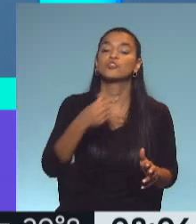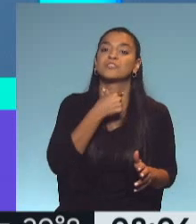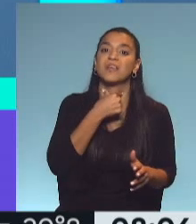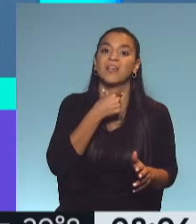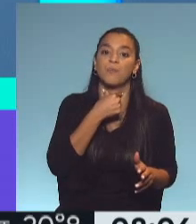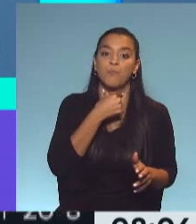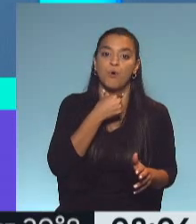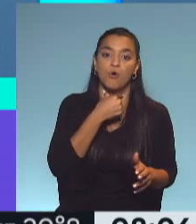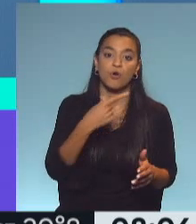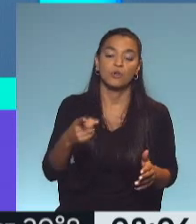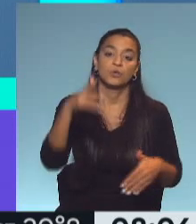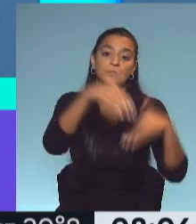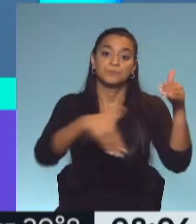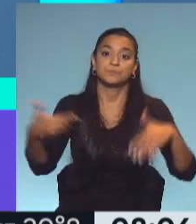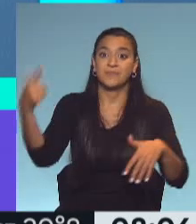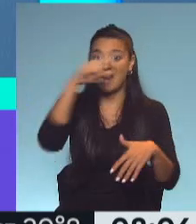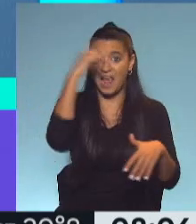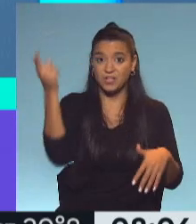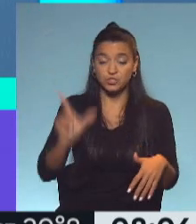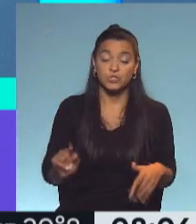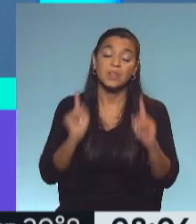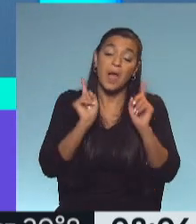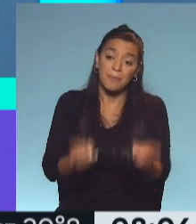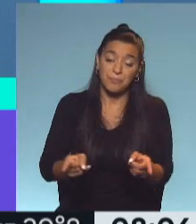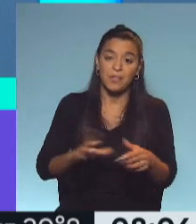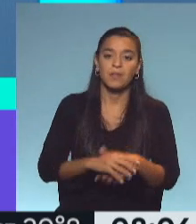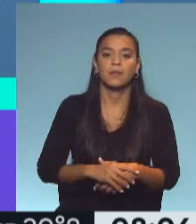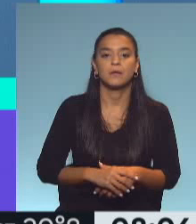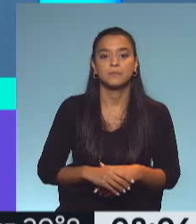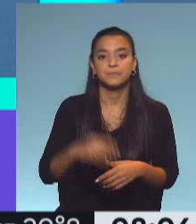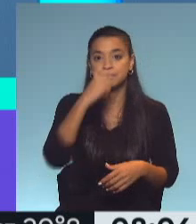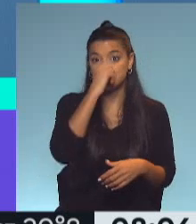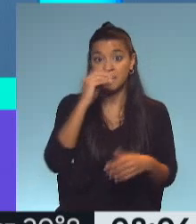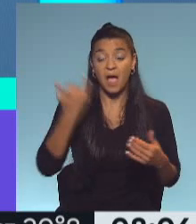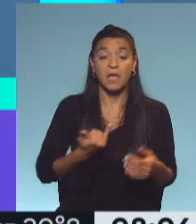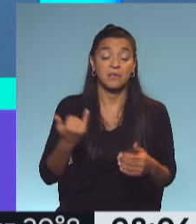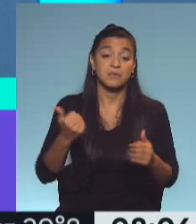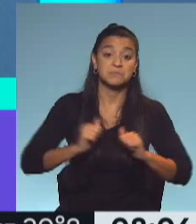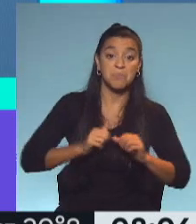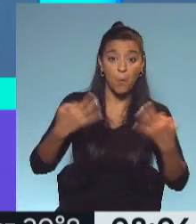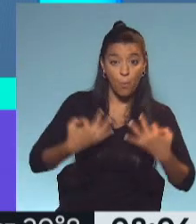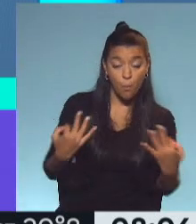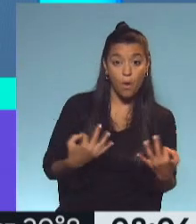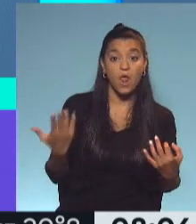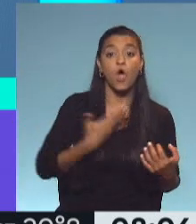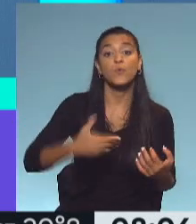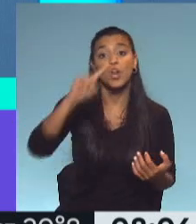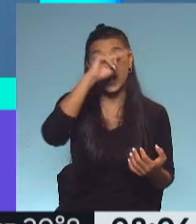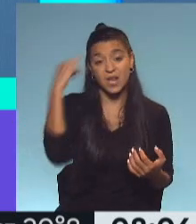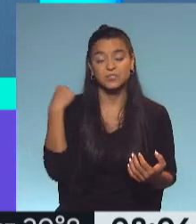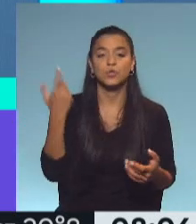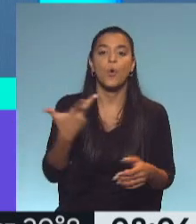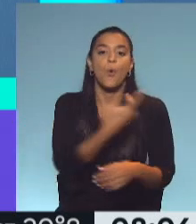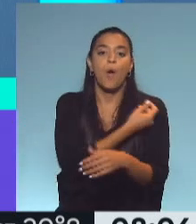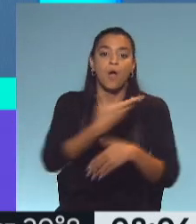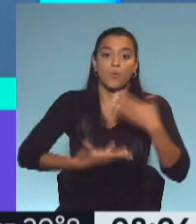realizar un comicio a nivel nacional. Y por otro lado, también hay buenas expectativas del gobierno nacional en que el proceso de